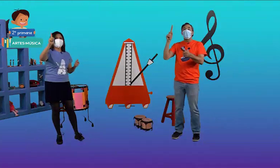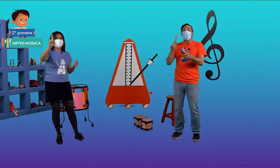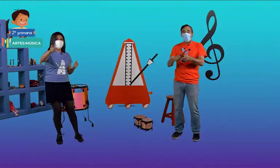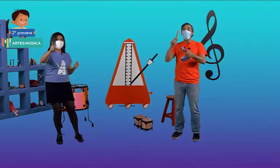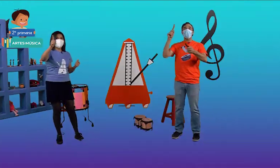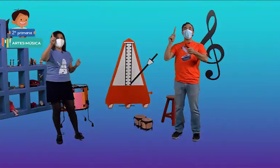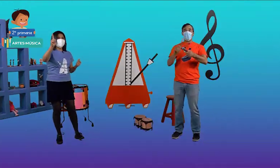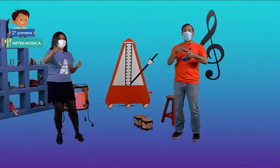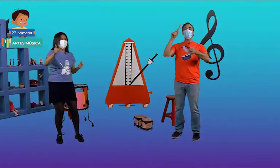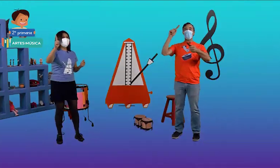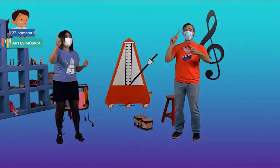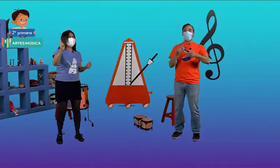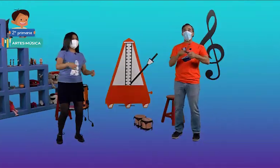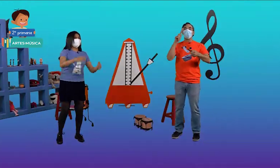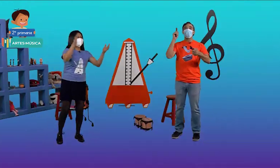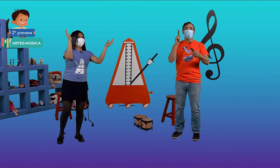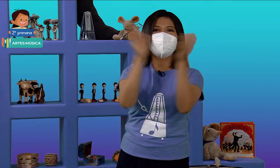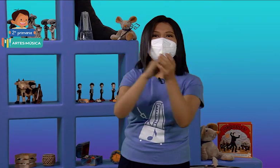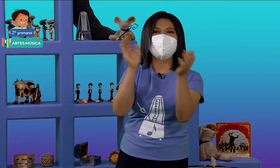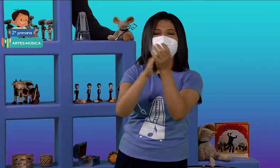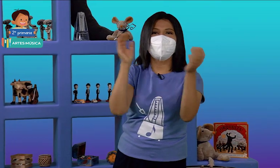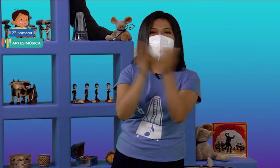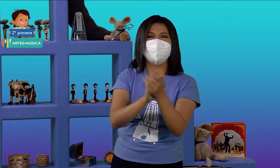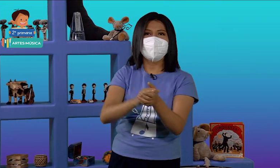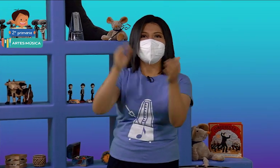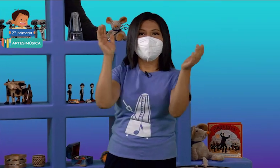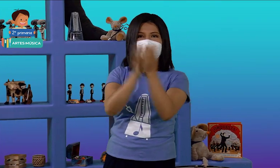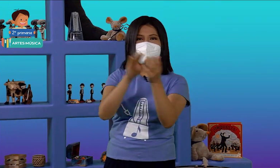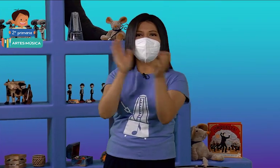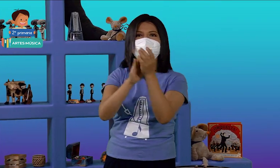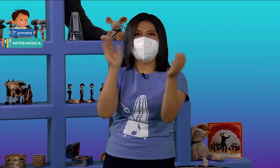Pam, pam, pam, pam, pam. ¡Uno más!